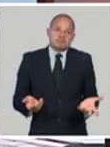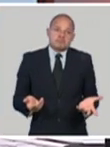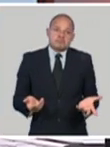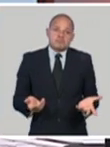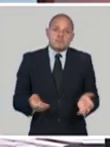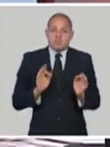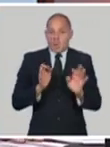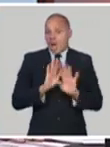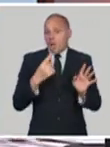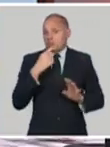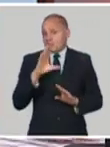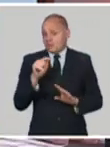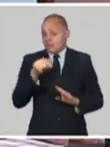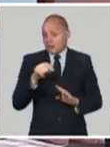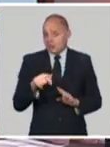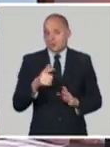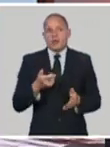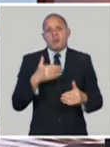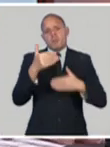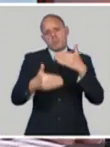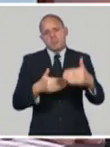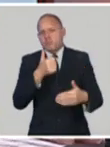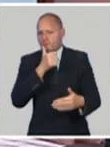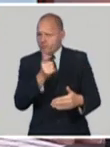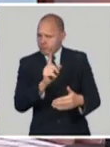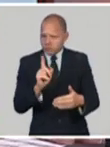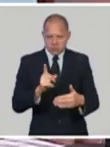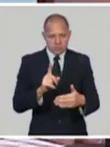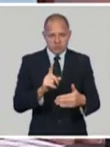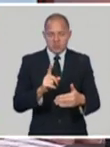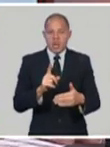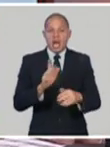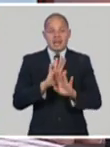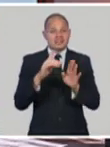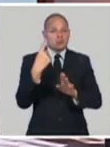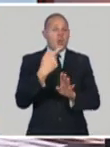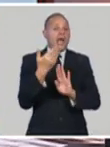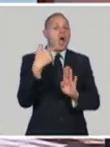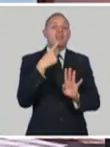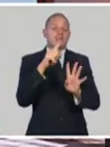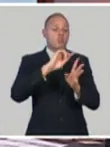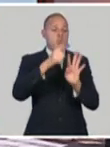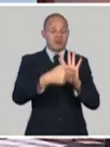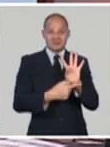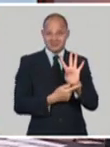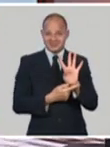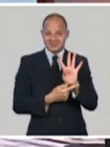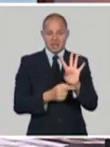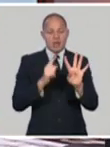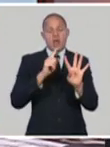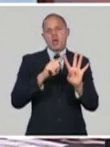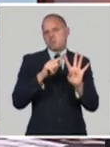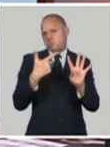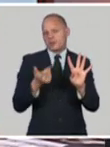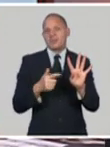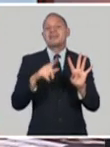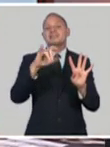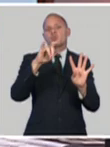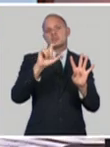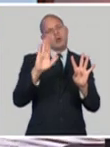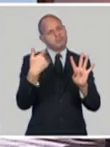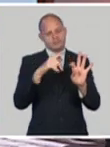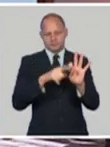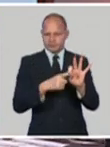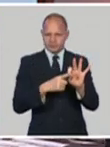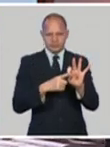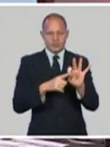como dije, es un proceso extremadamente complejo, y solo recordar que habíamos hablado de 4 cosas. Había que eliminar el CUC, había que poner un solo tipo de